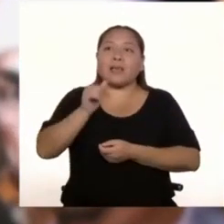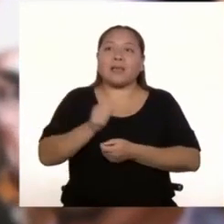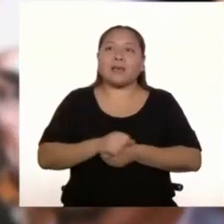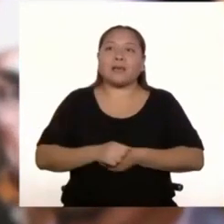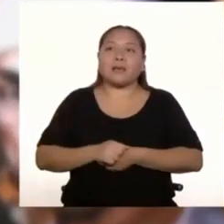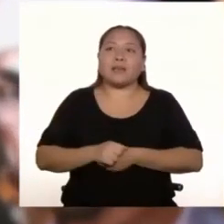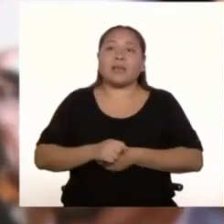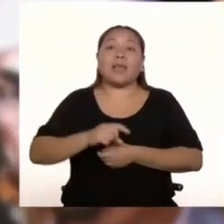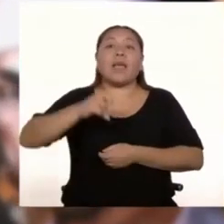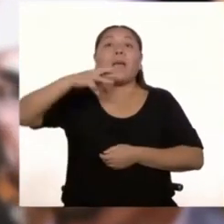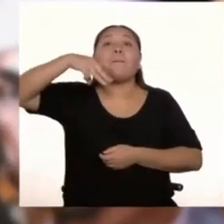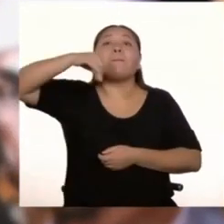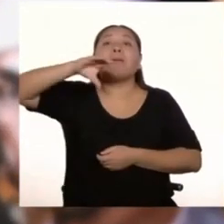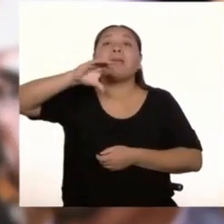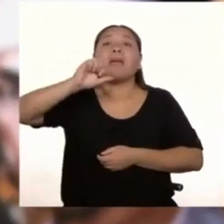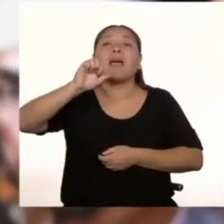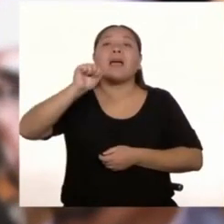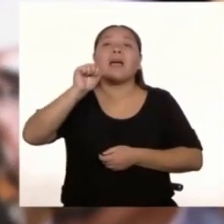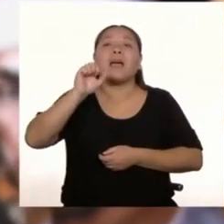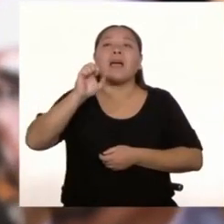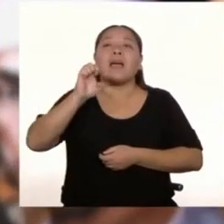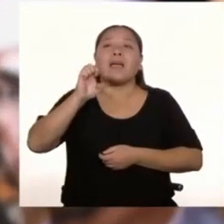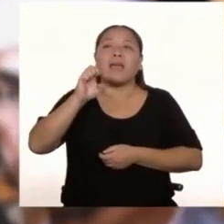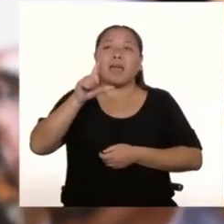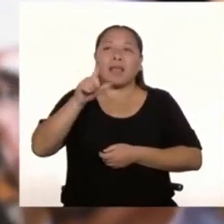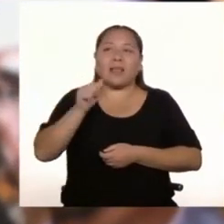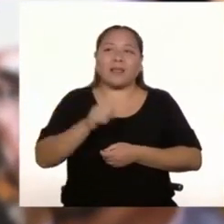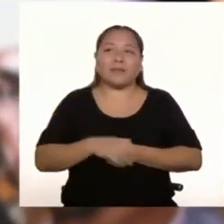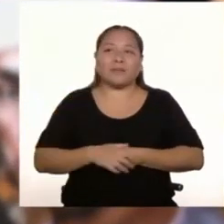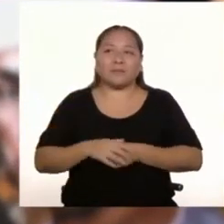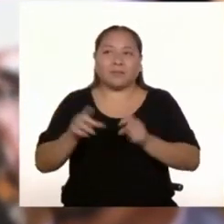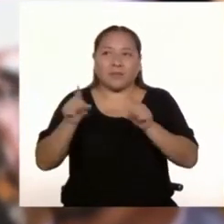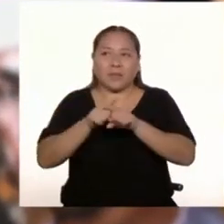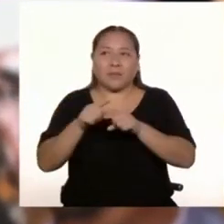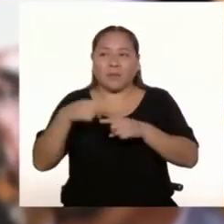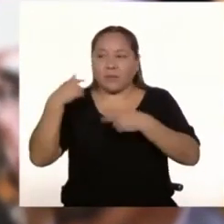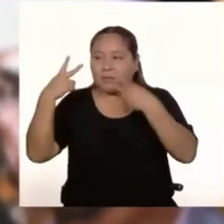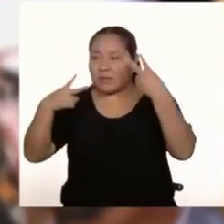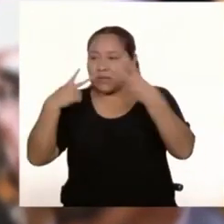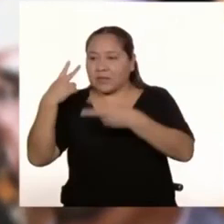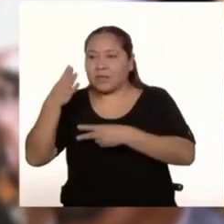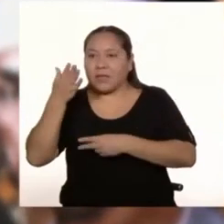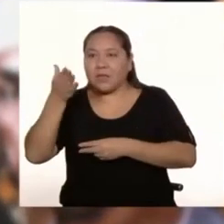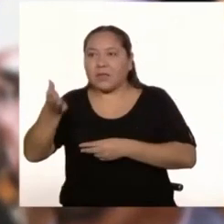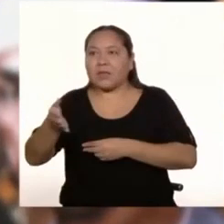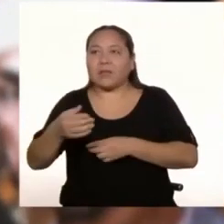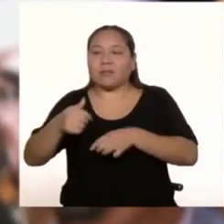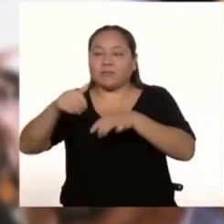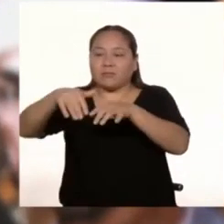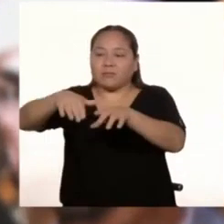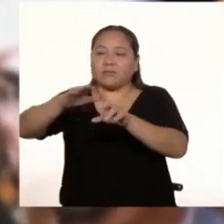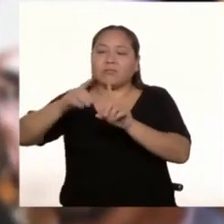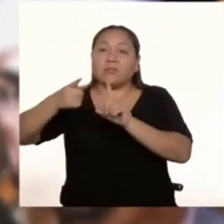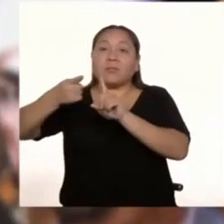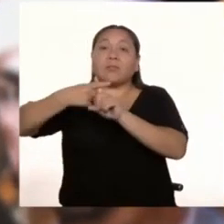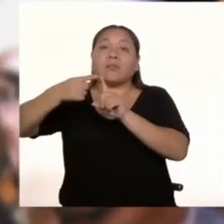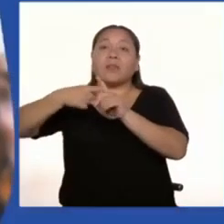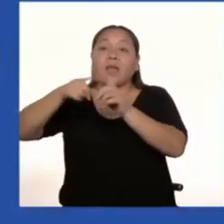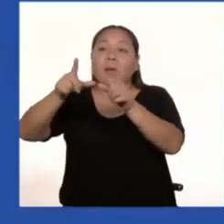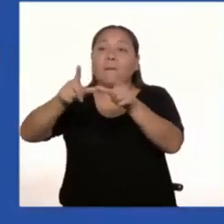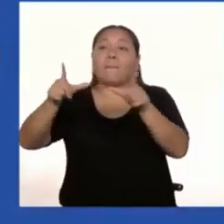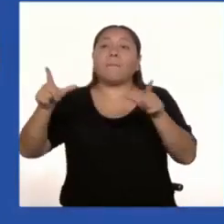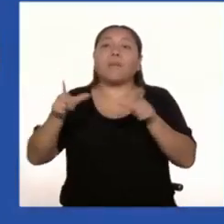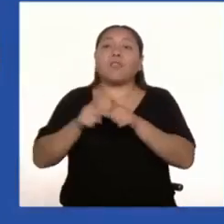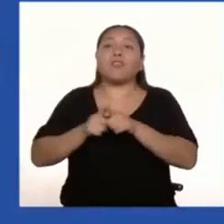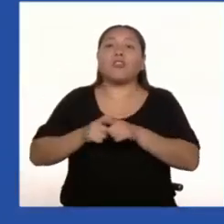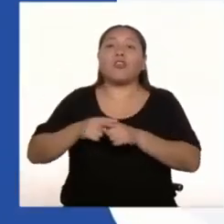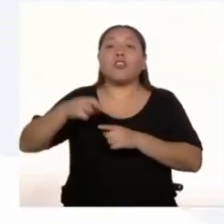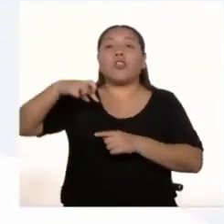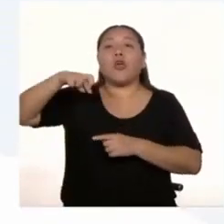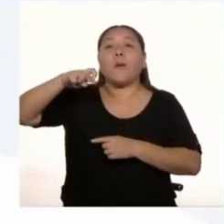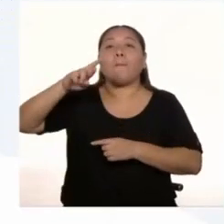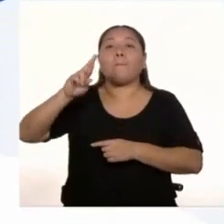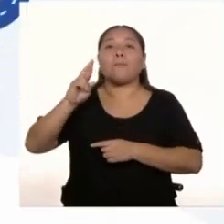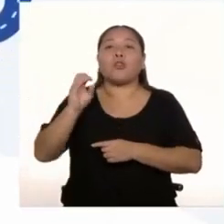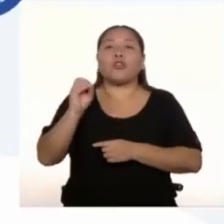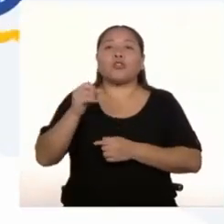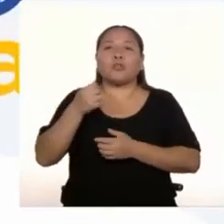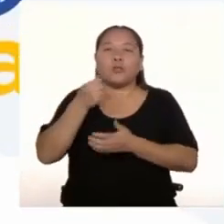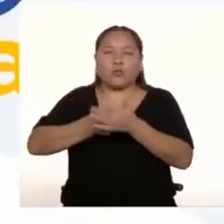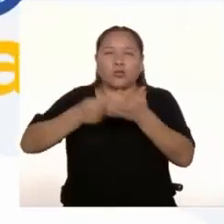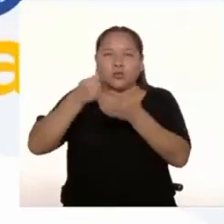aguerrida Micaela Bastidas. También visitaremos el Panteón de los Próceres.